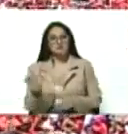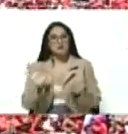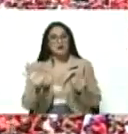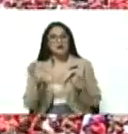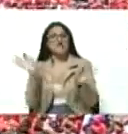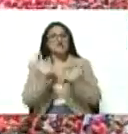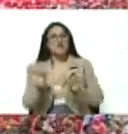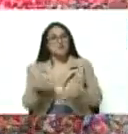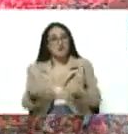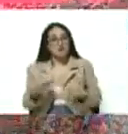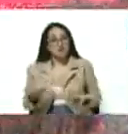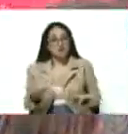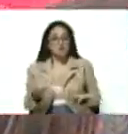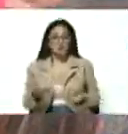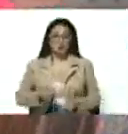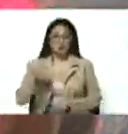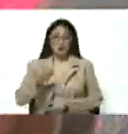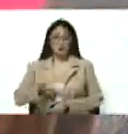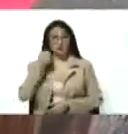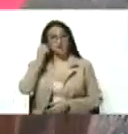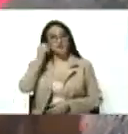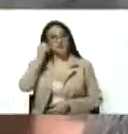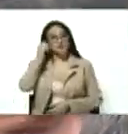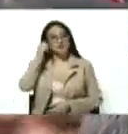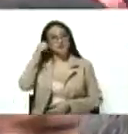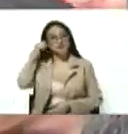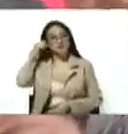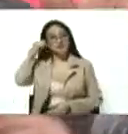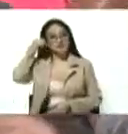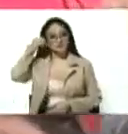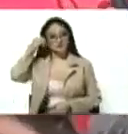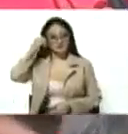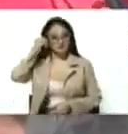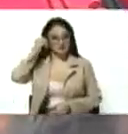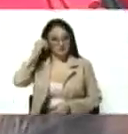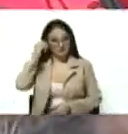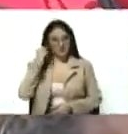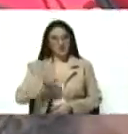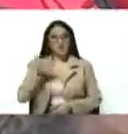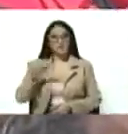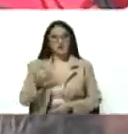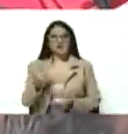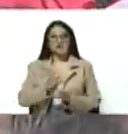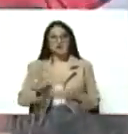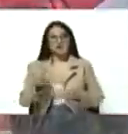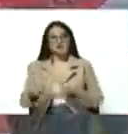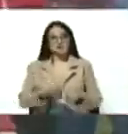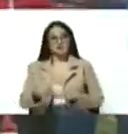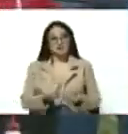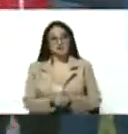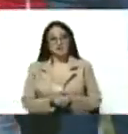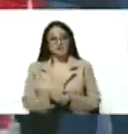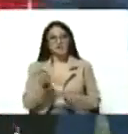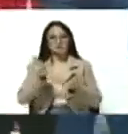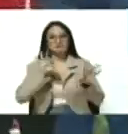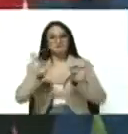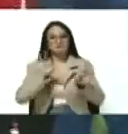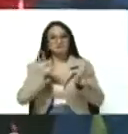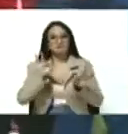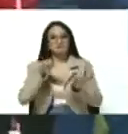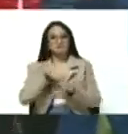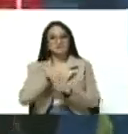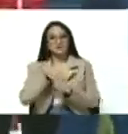forma. Pero lo más importante, lo que tiene más importancia, ya se hizo, que fue la escogencia y la